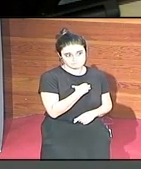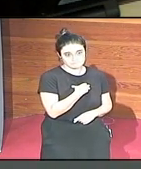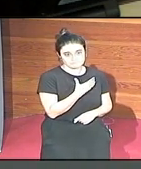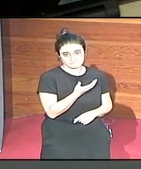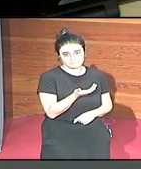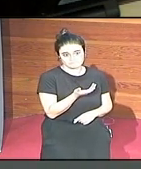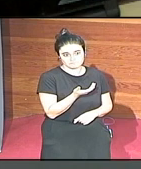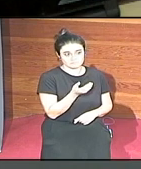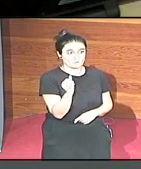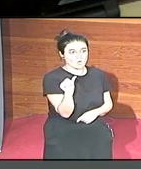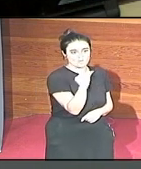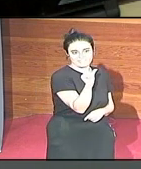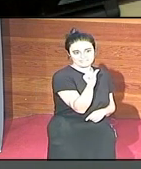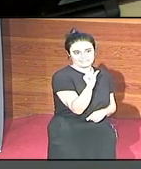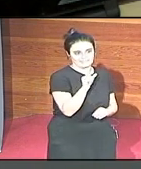con Occidente.